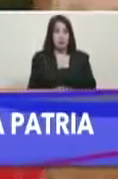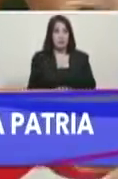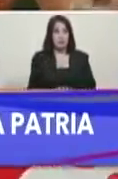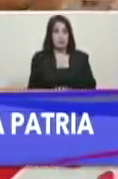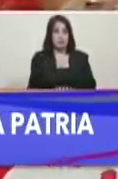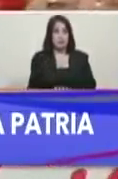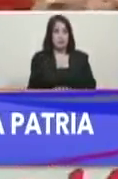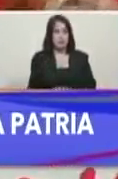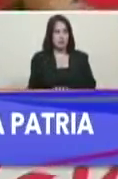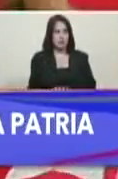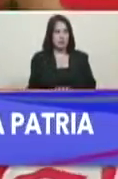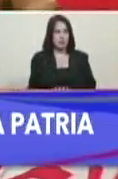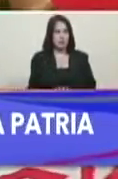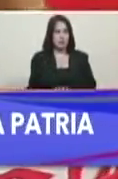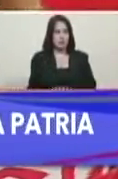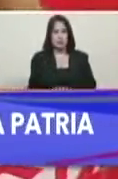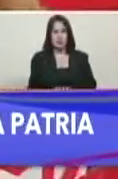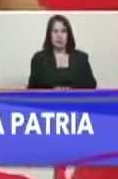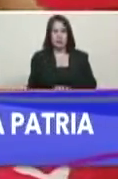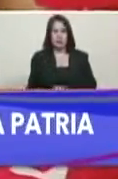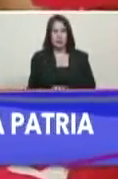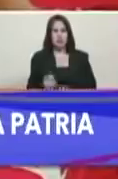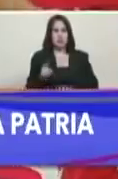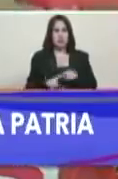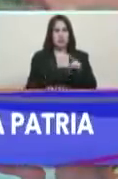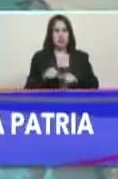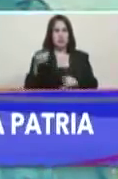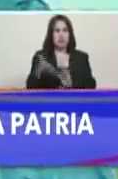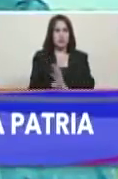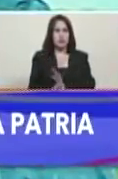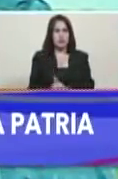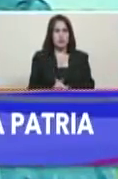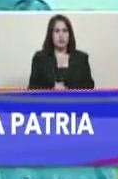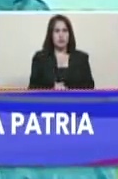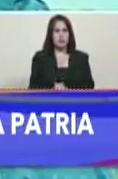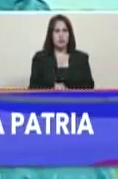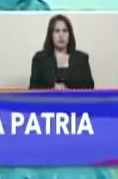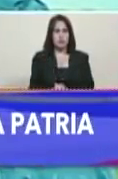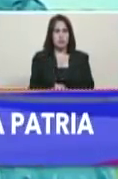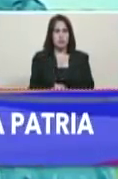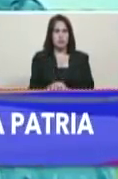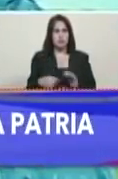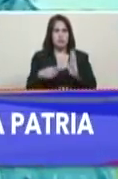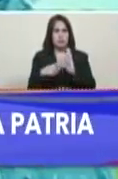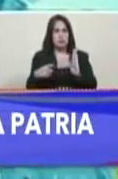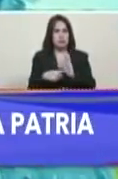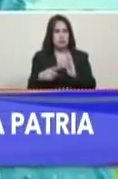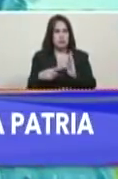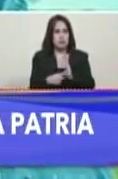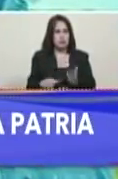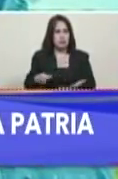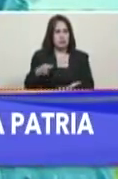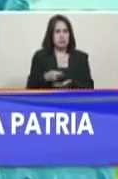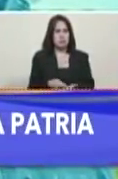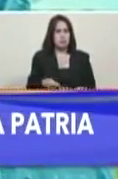ahí sabemos, nos permite además cuantificar cuánto ha invertido la